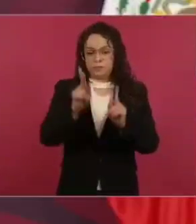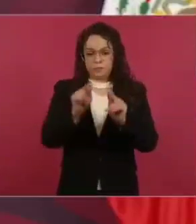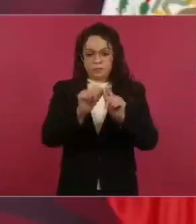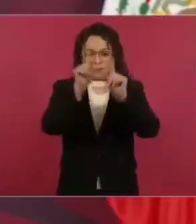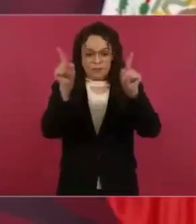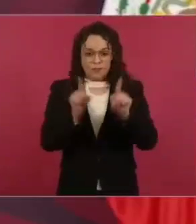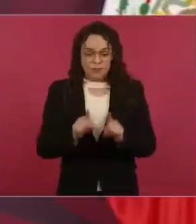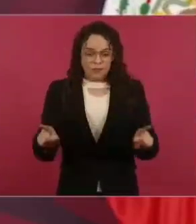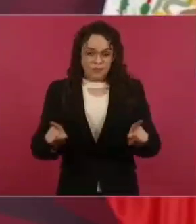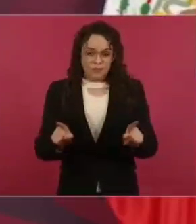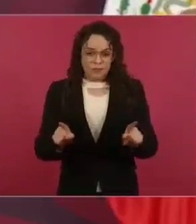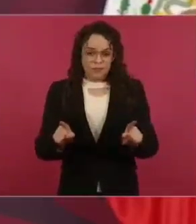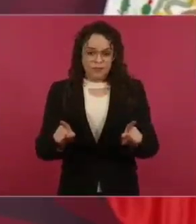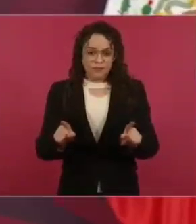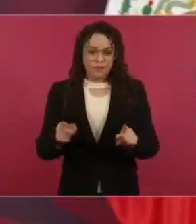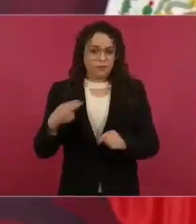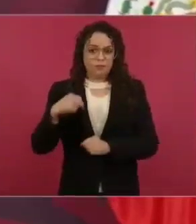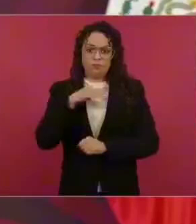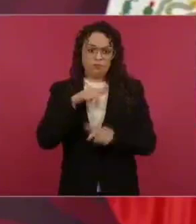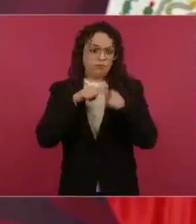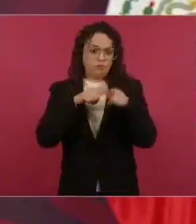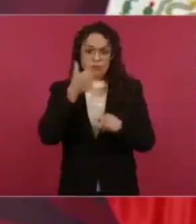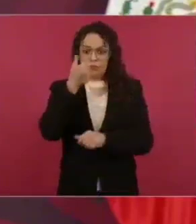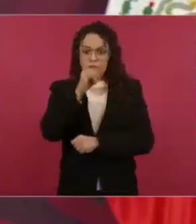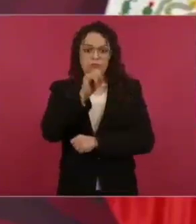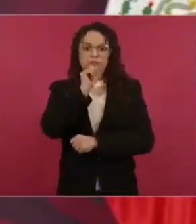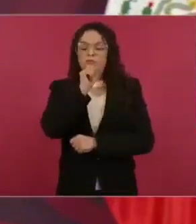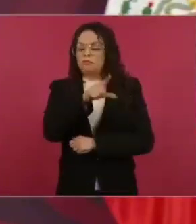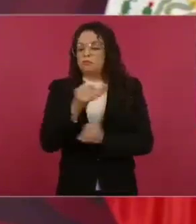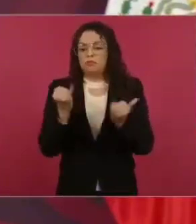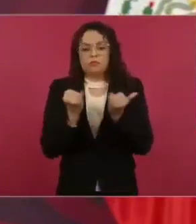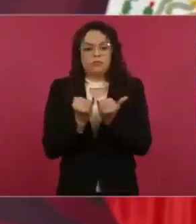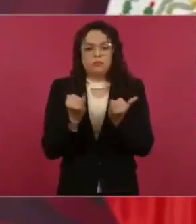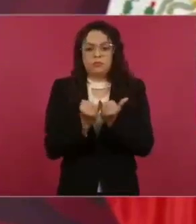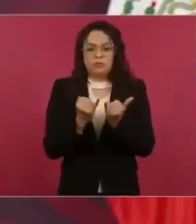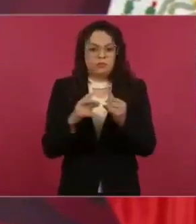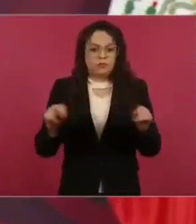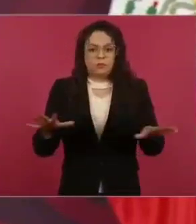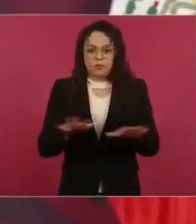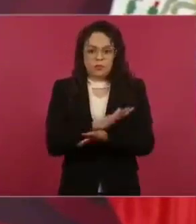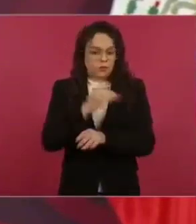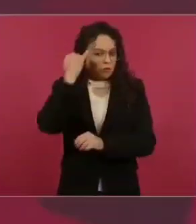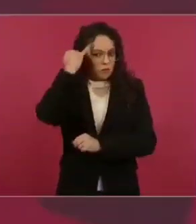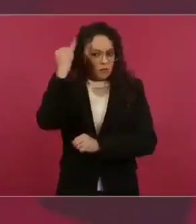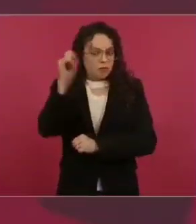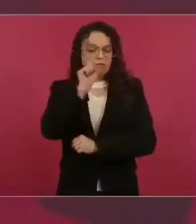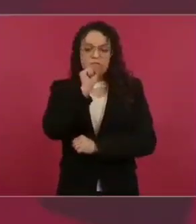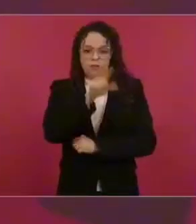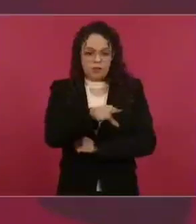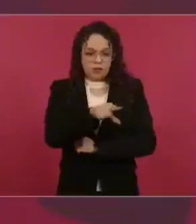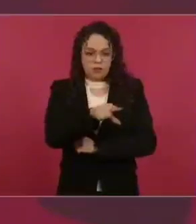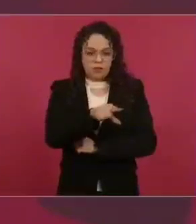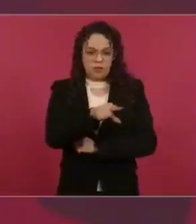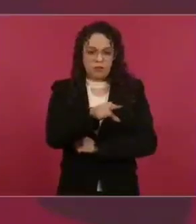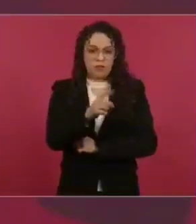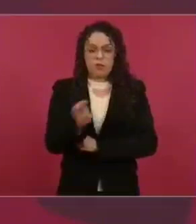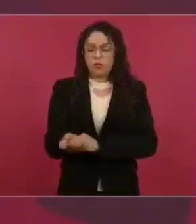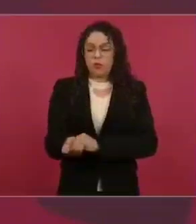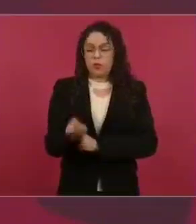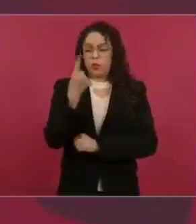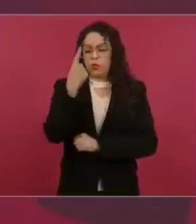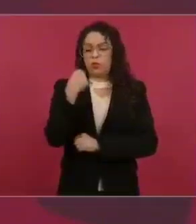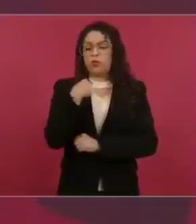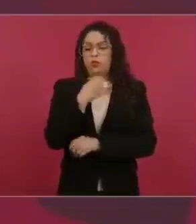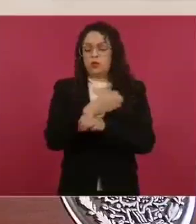híjole, el pan no entiende. También cuando habló en el club de Rotarios con ese señor que se le acerca, dice, no quiero que gane López, me da